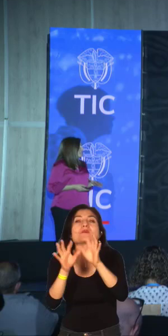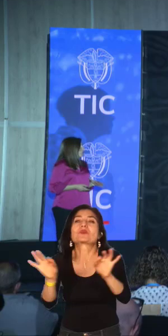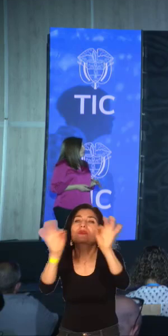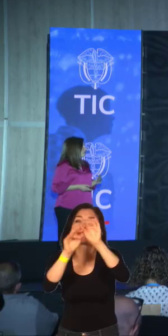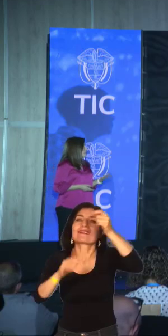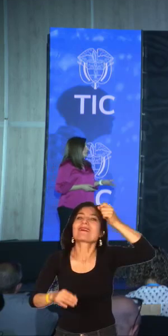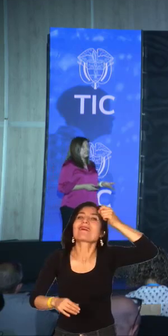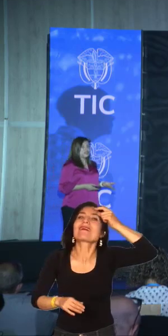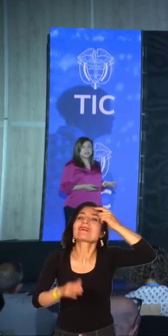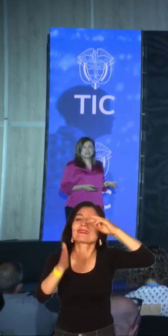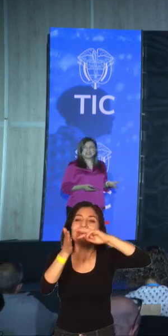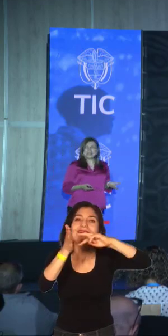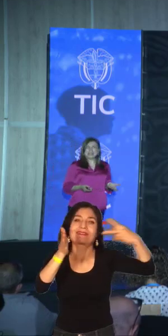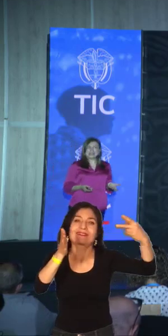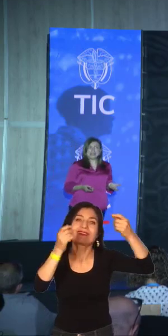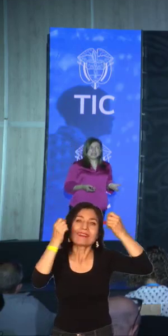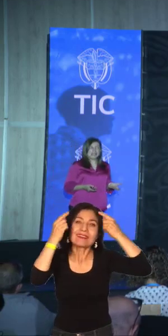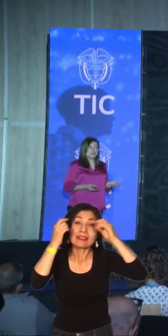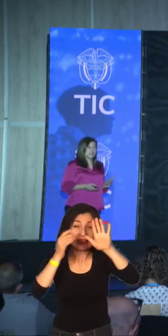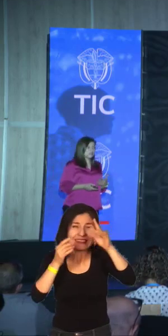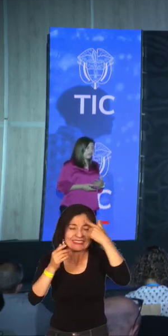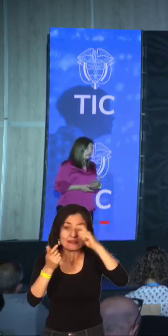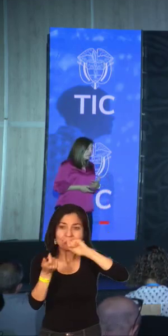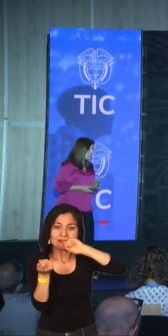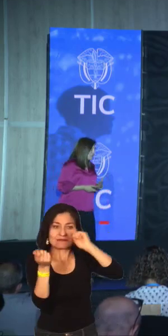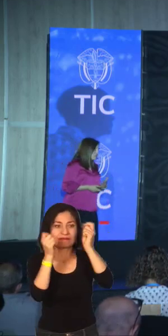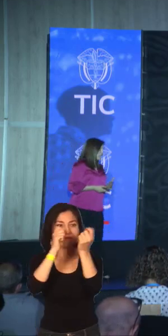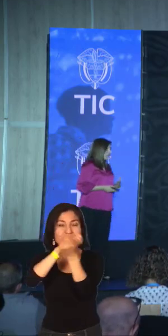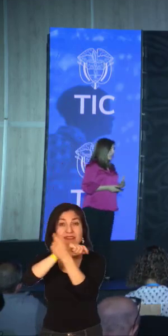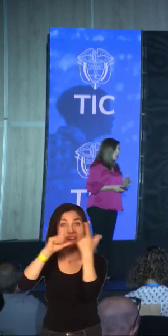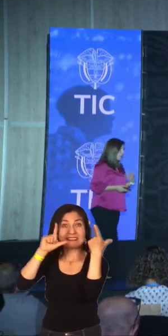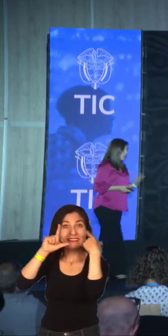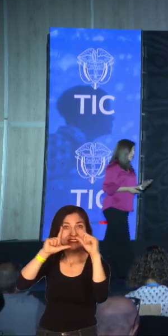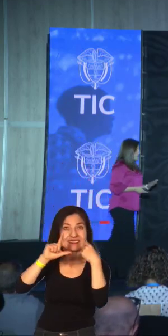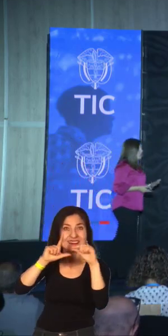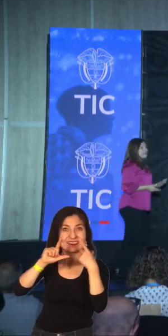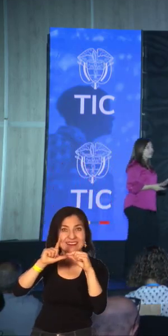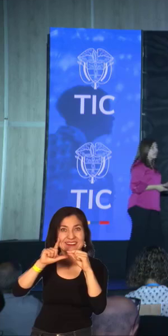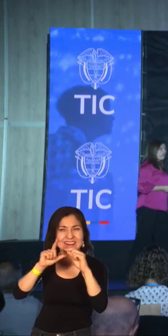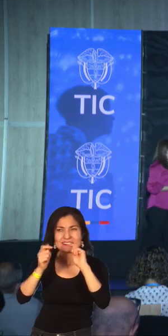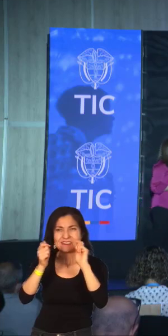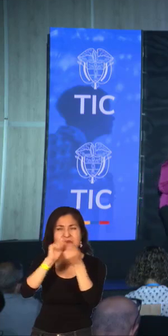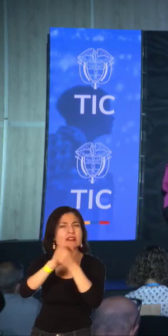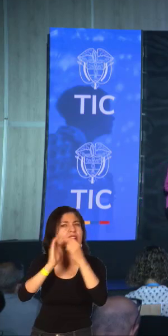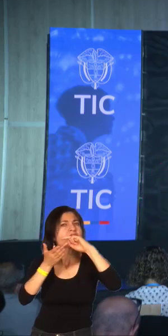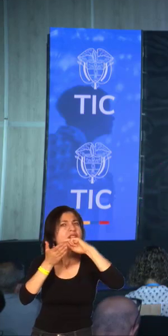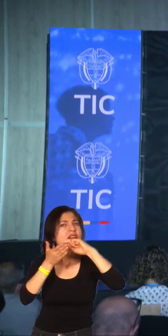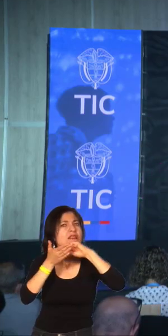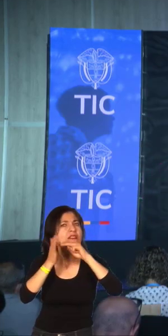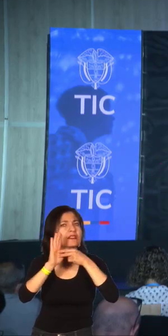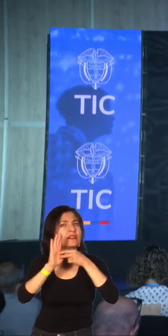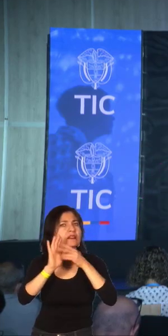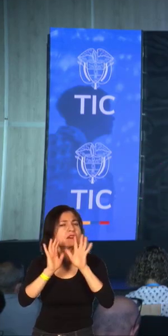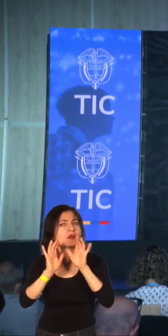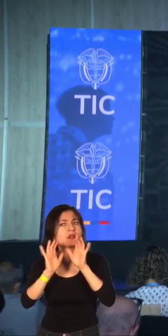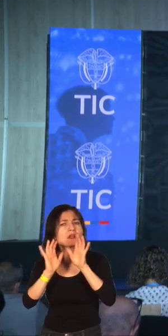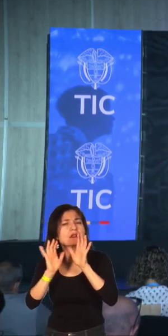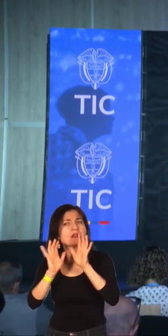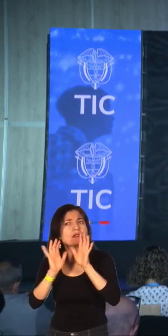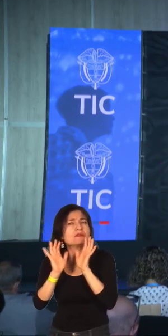primero es, cuando hablamos de transformación digital, tenemos que explicarle a las personas que no nos estamos refiriendo nada más a que la gente ya